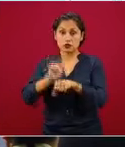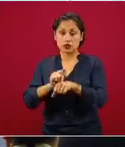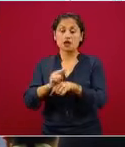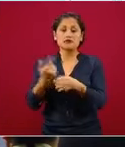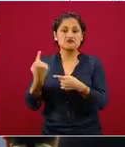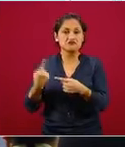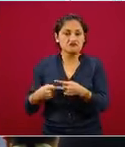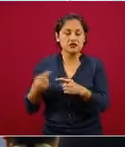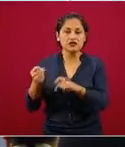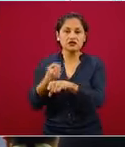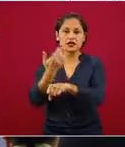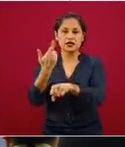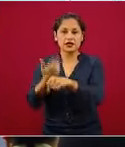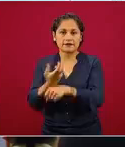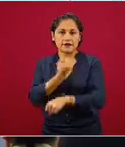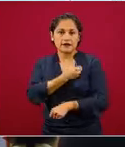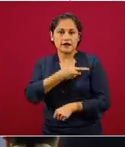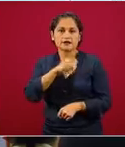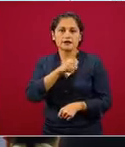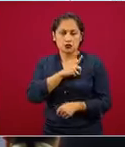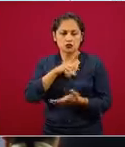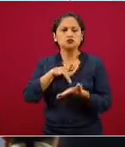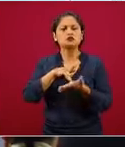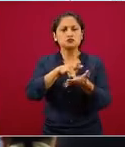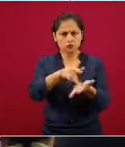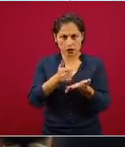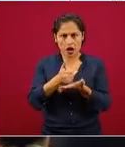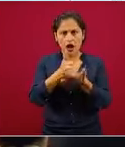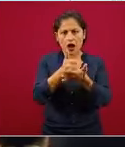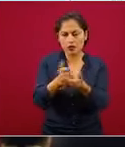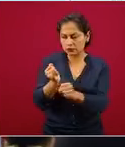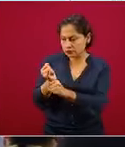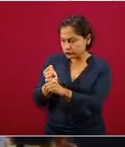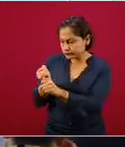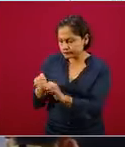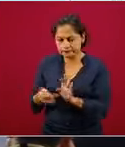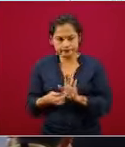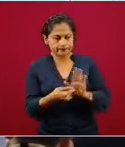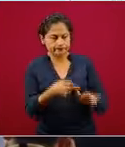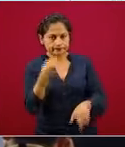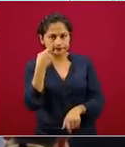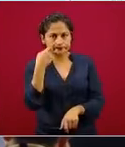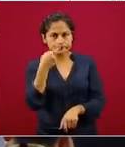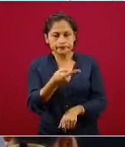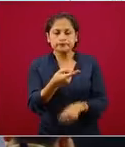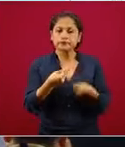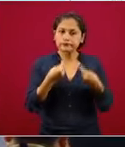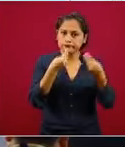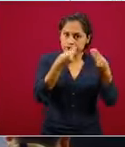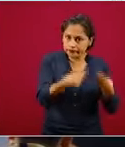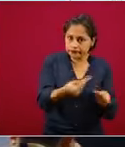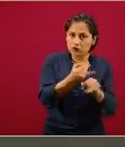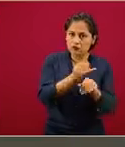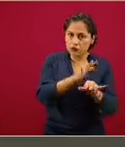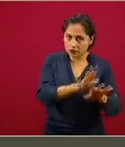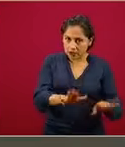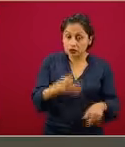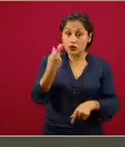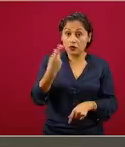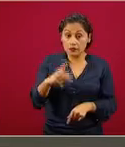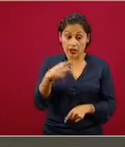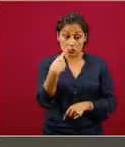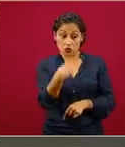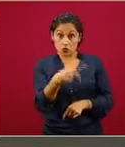y ayudarles y asistirles con las modelaciones matemáticas, con la evaluación del riesgo, etcétera. Pero son autoridades que pueden